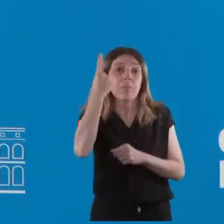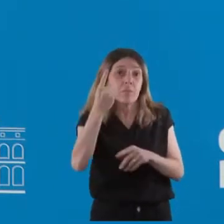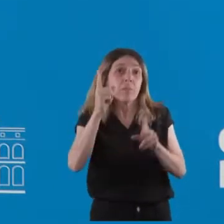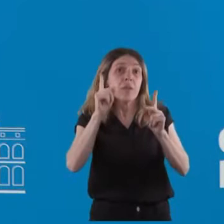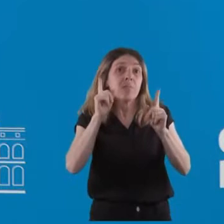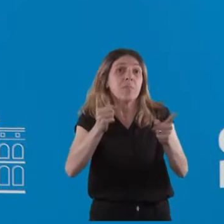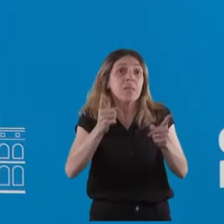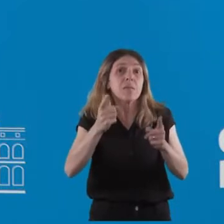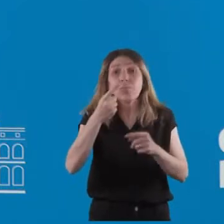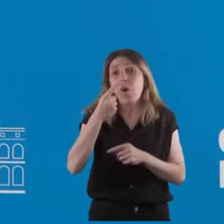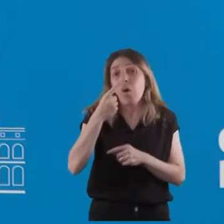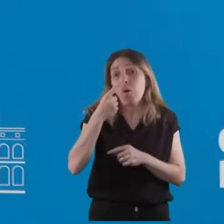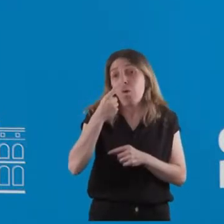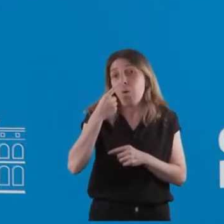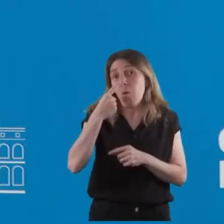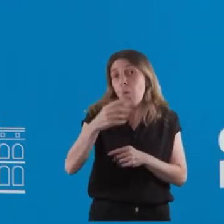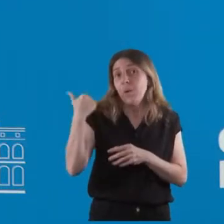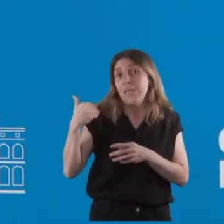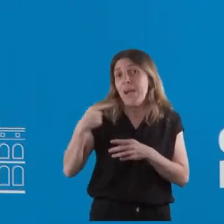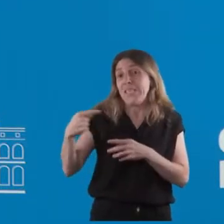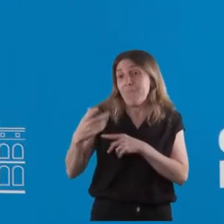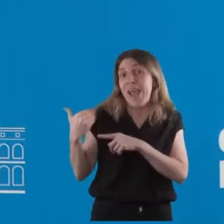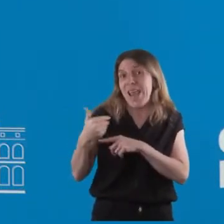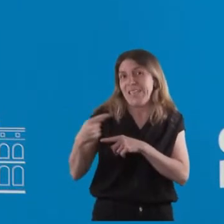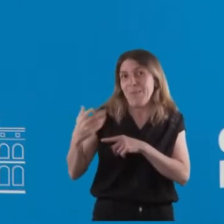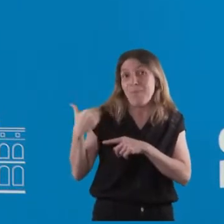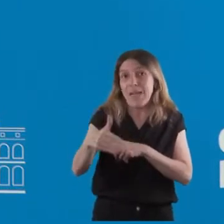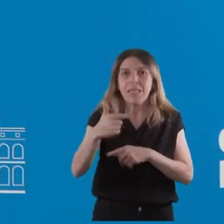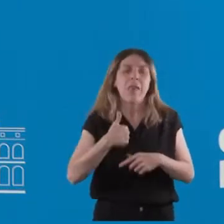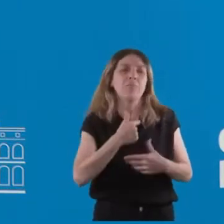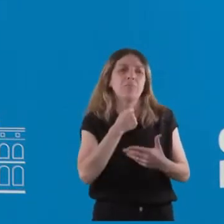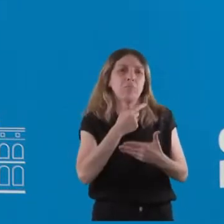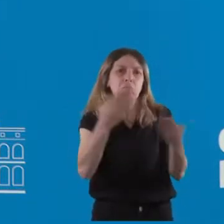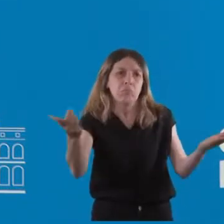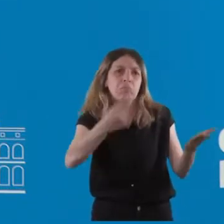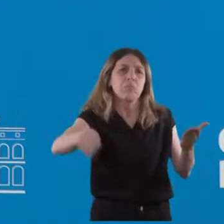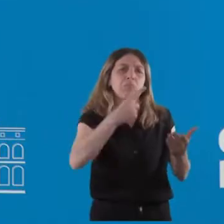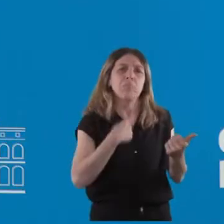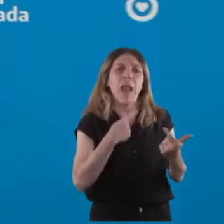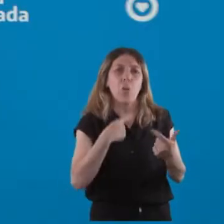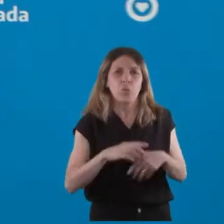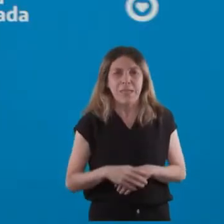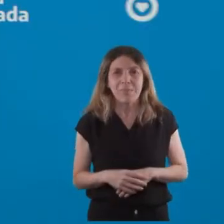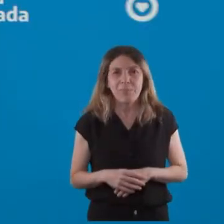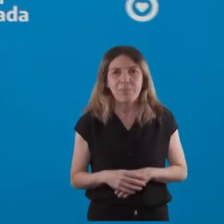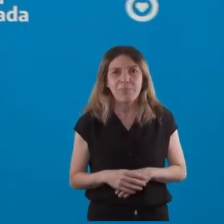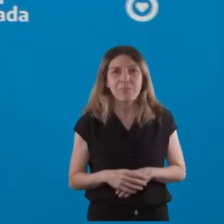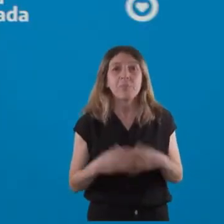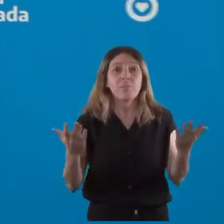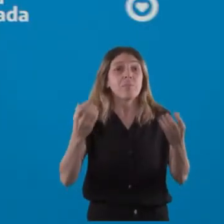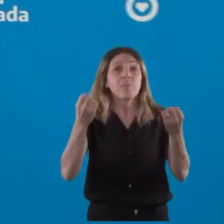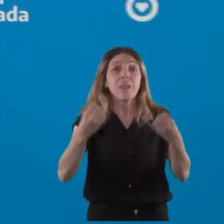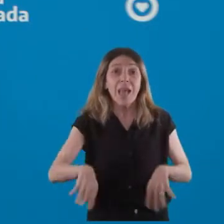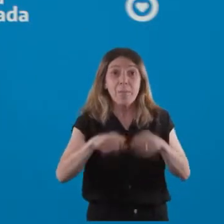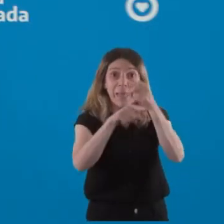lo que acaba de ocurrir en la última semana quedó a disposición de todas todas y todos ustedes para las preguntas vamos a comenzar